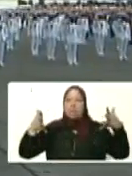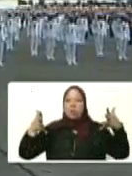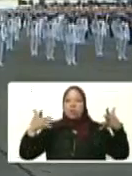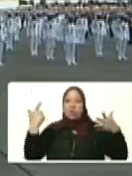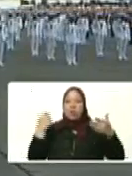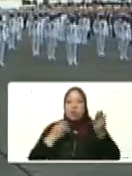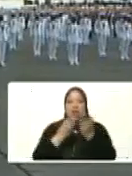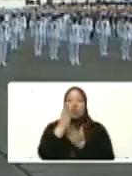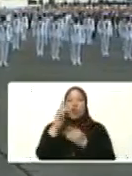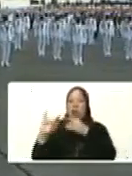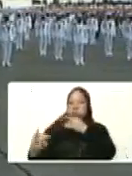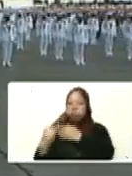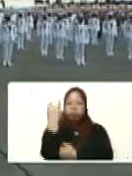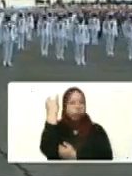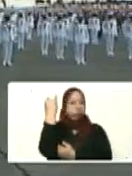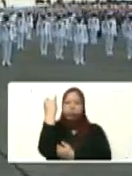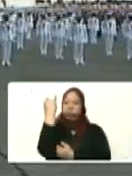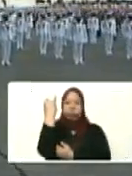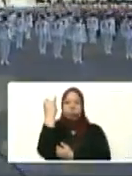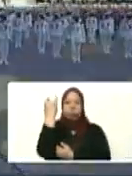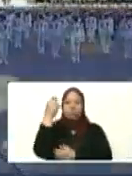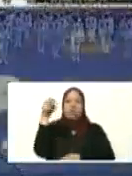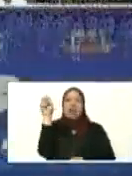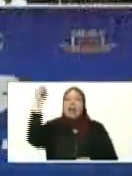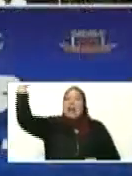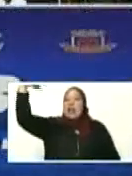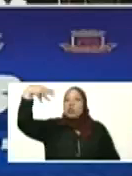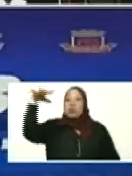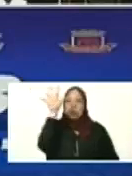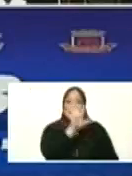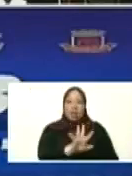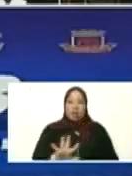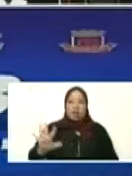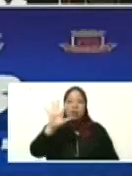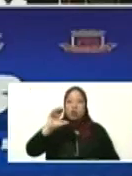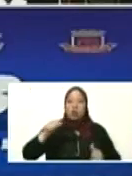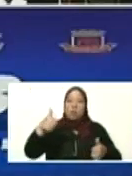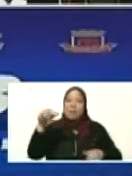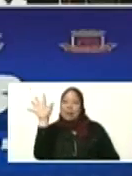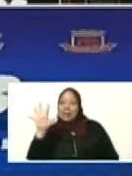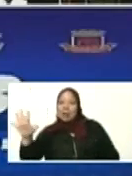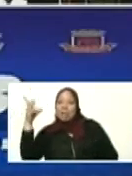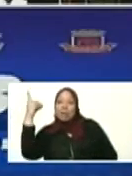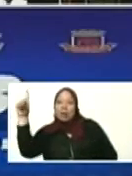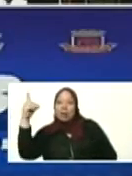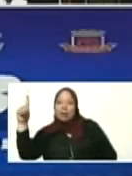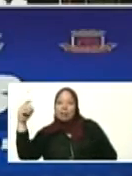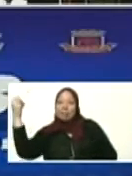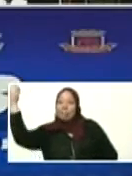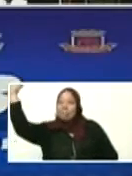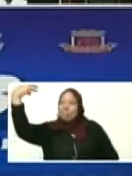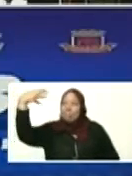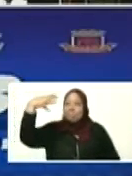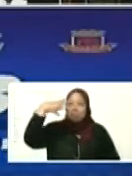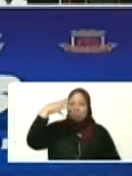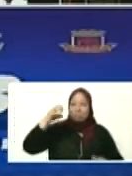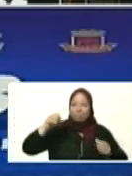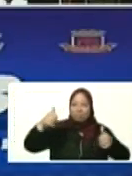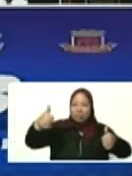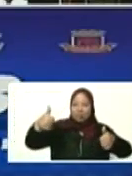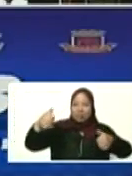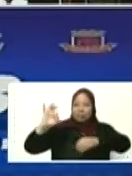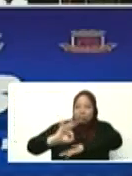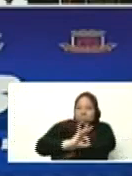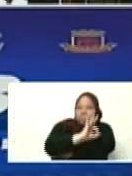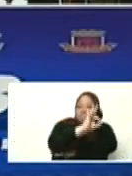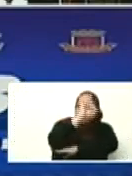siempre. Traidores nunca. El sol de Venezuela nace en el Esequibo. Nace en el Esequibo. Mi comandante en jefe,